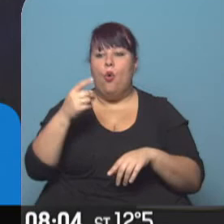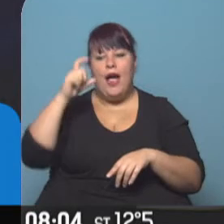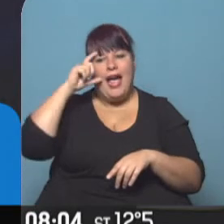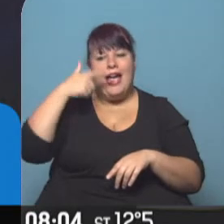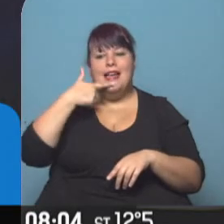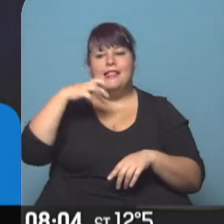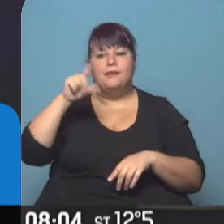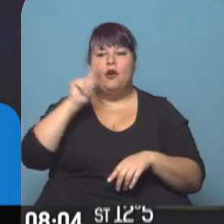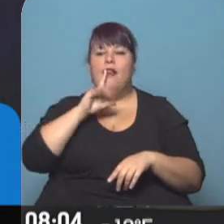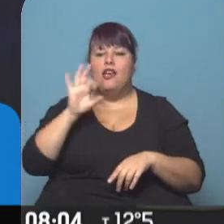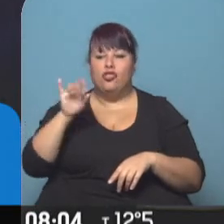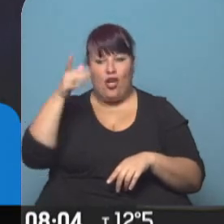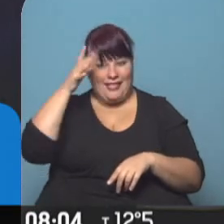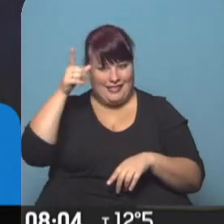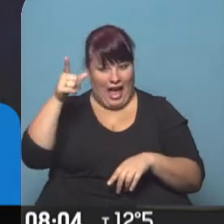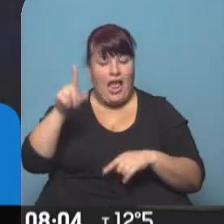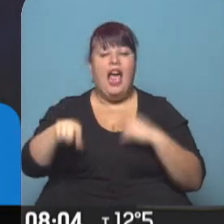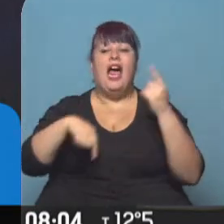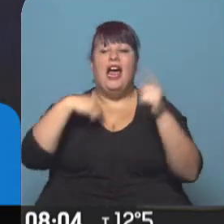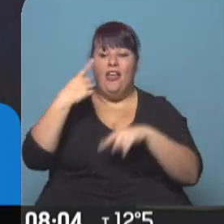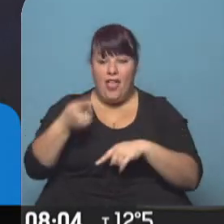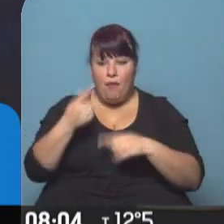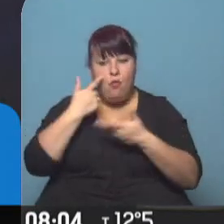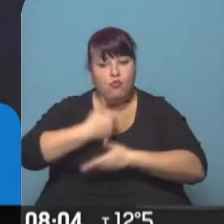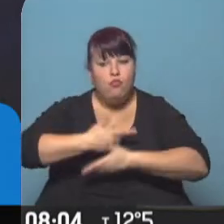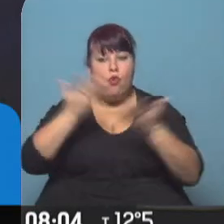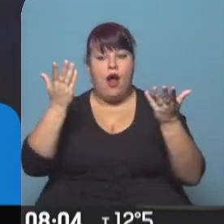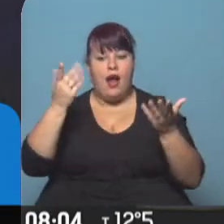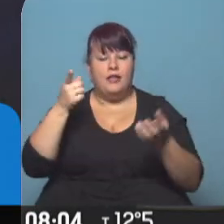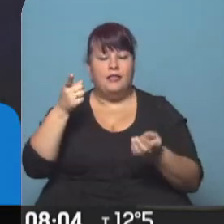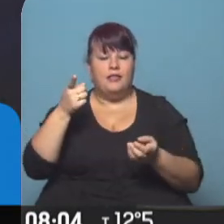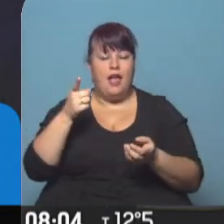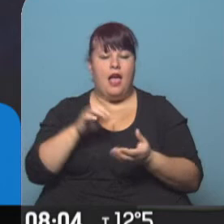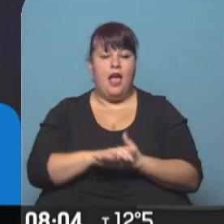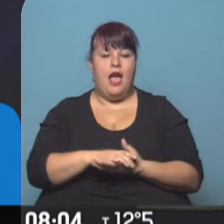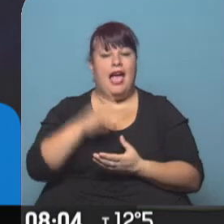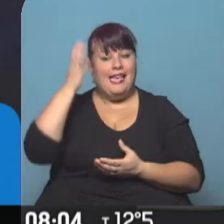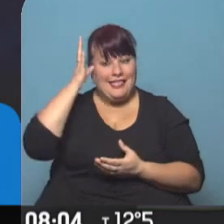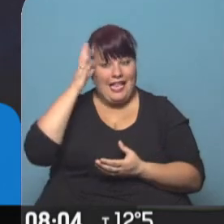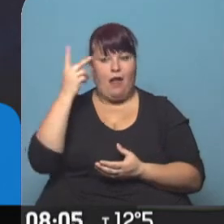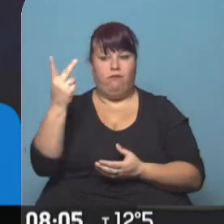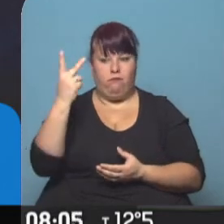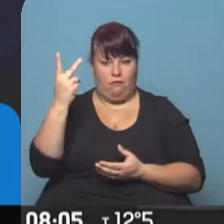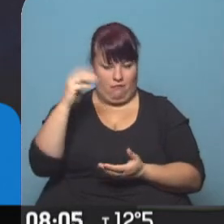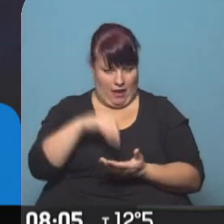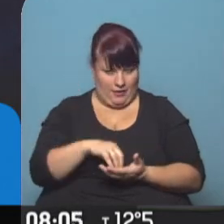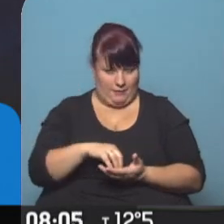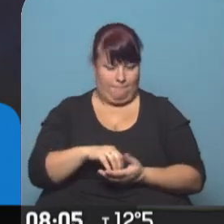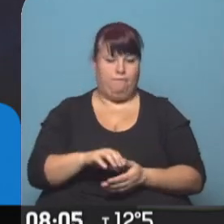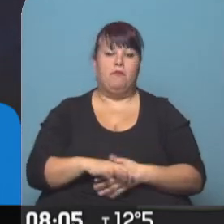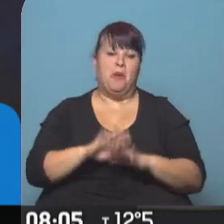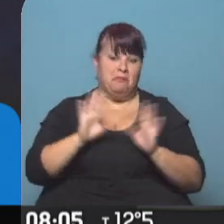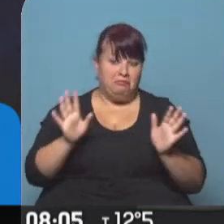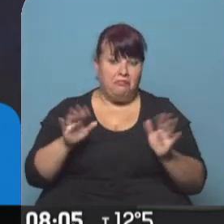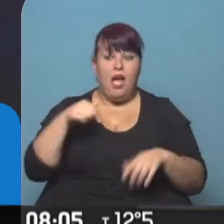Spoleto, Italia, y después se hizo la presentación en Italia dos veces más. Bueno,